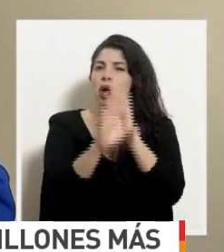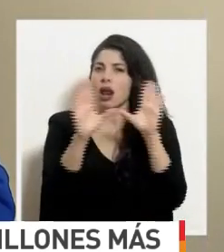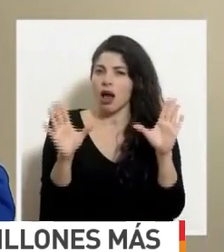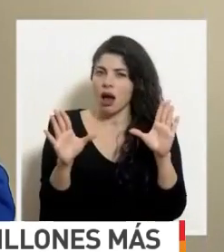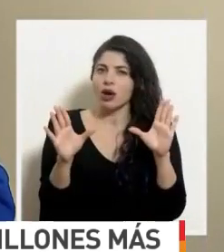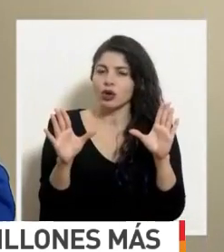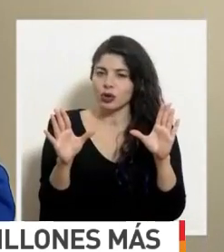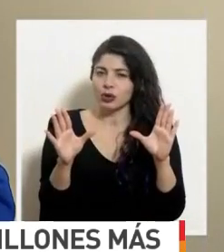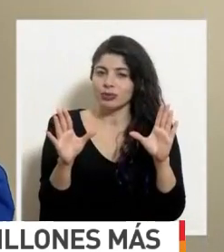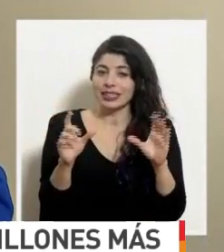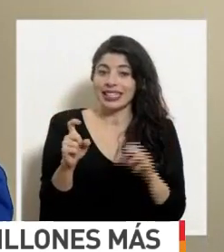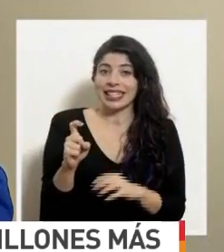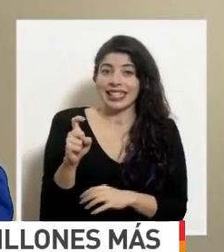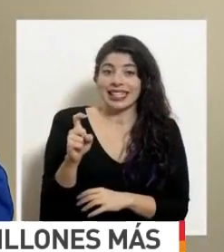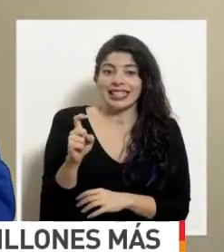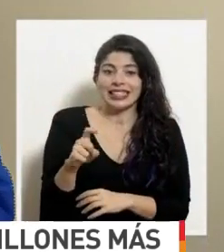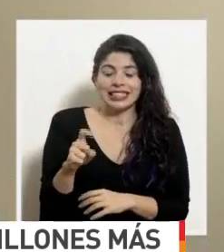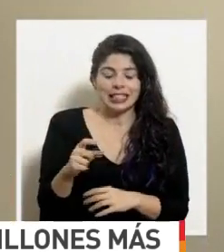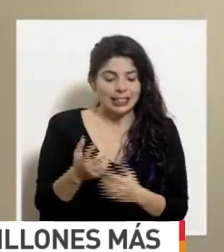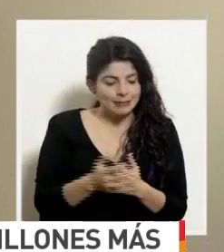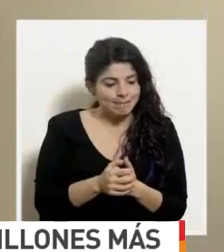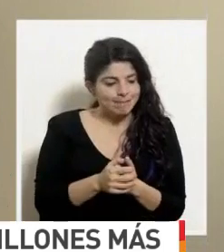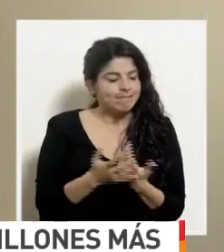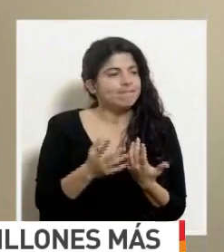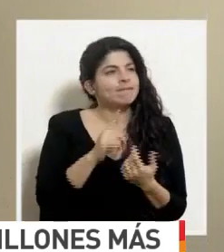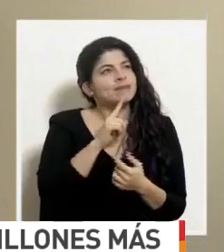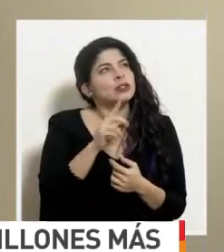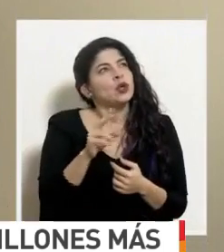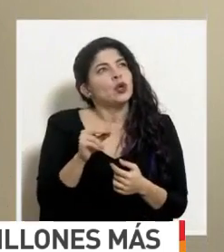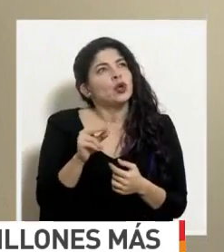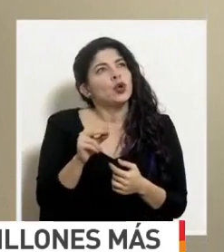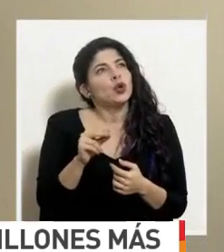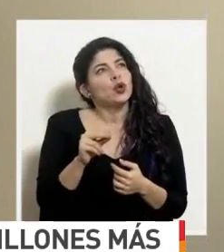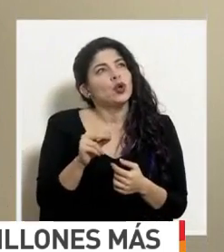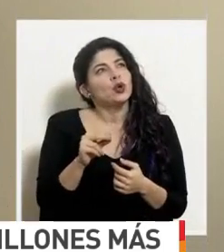generar, no es